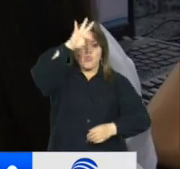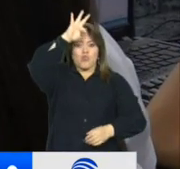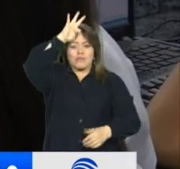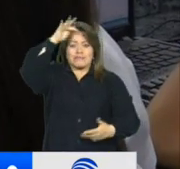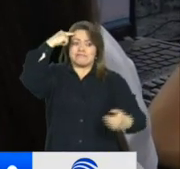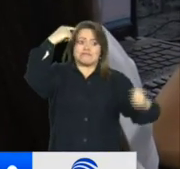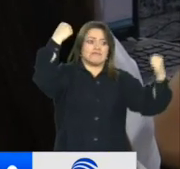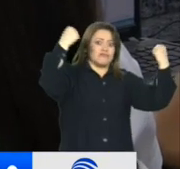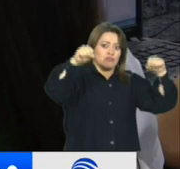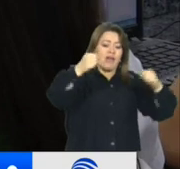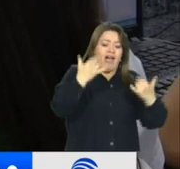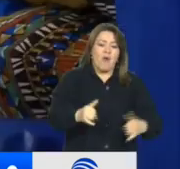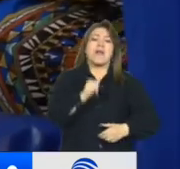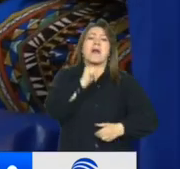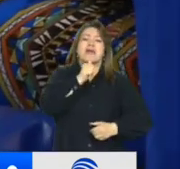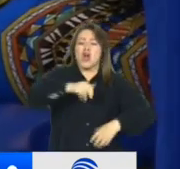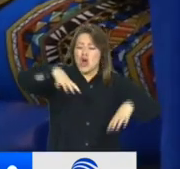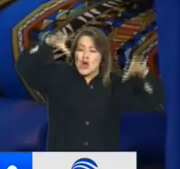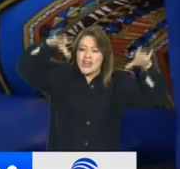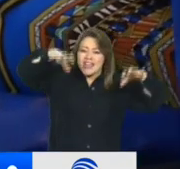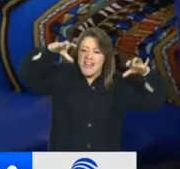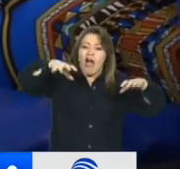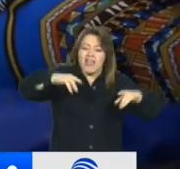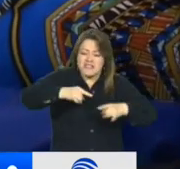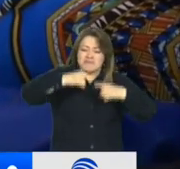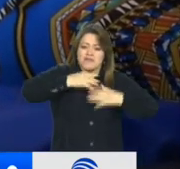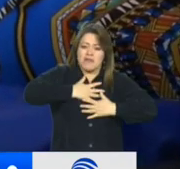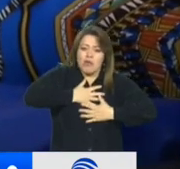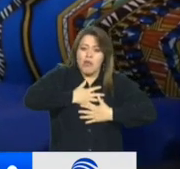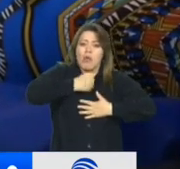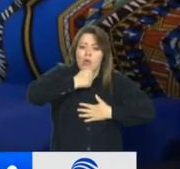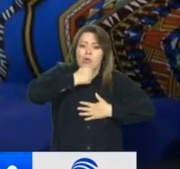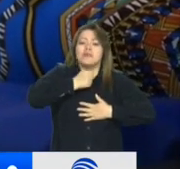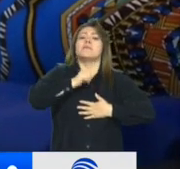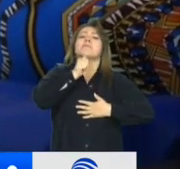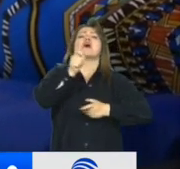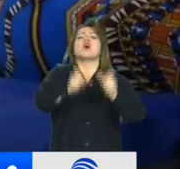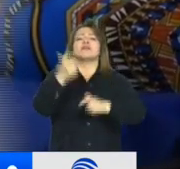por enfermedades respiratorias. La principal razón es la ola invernal que atraviesa el país.